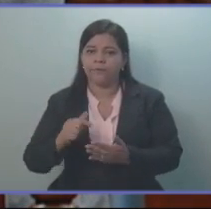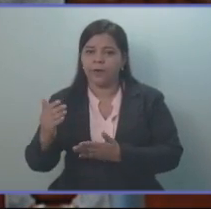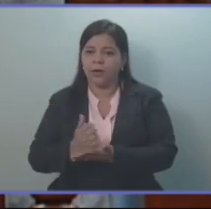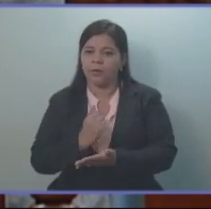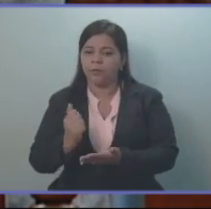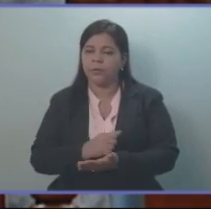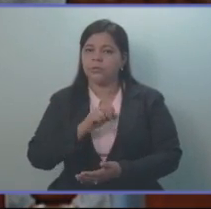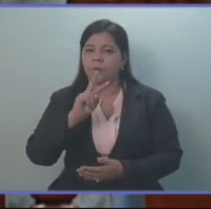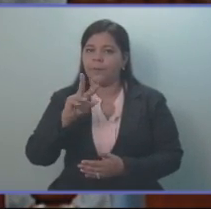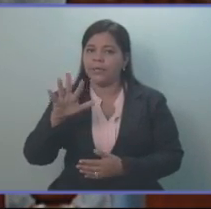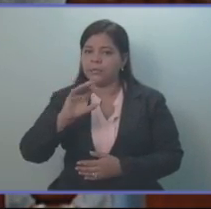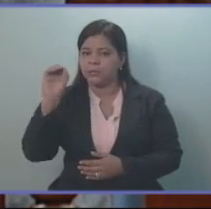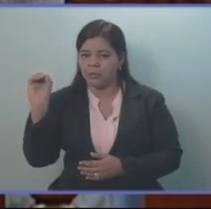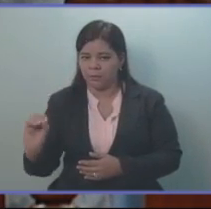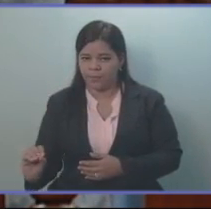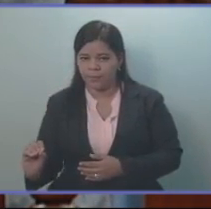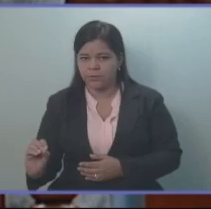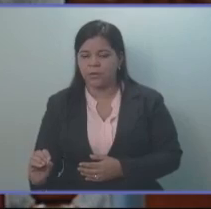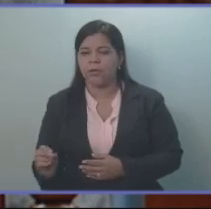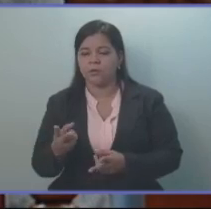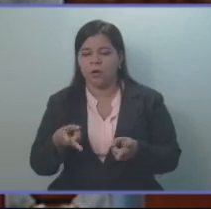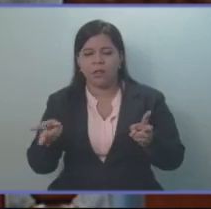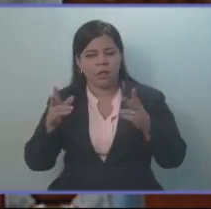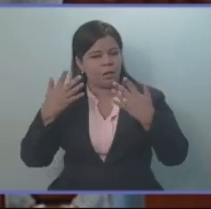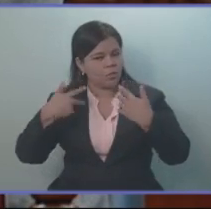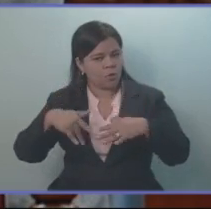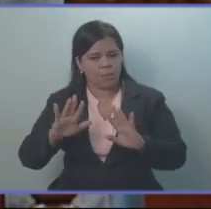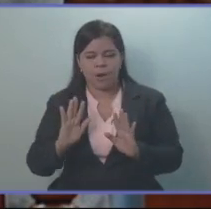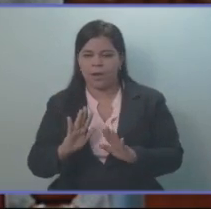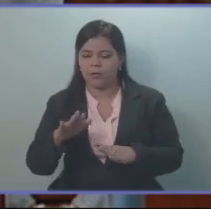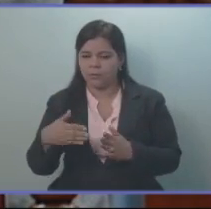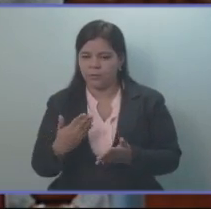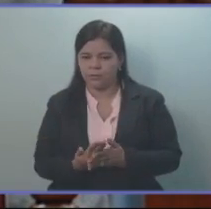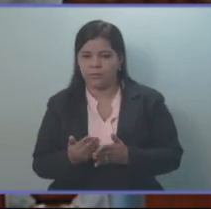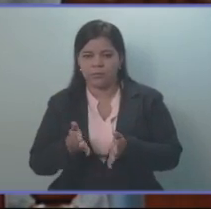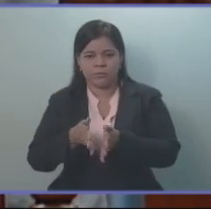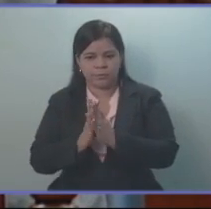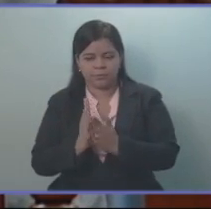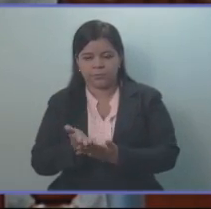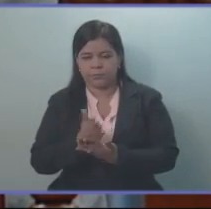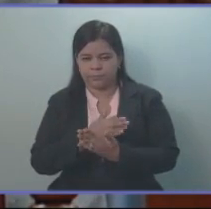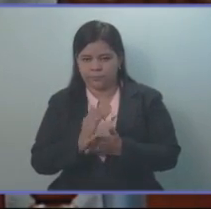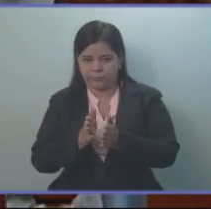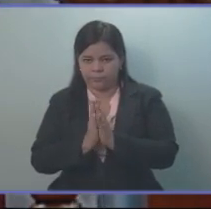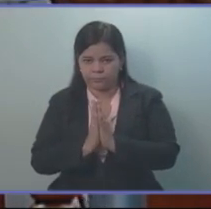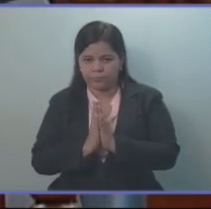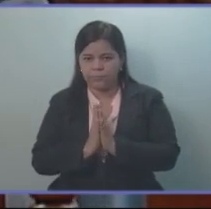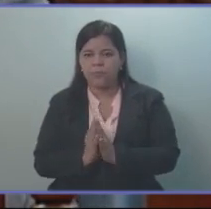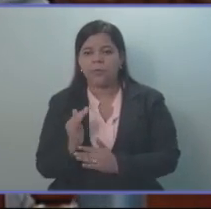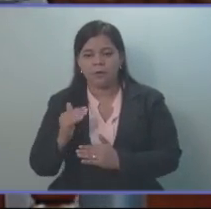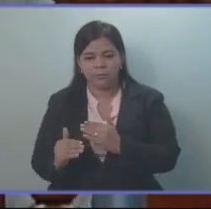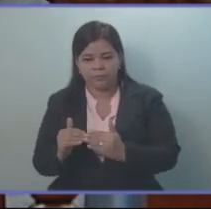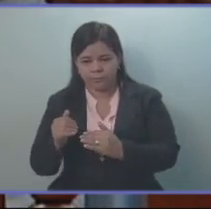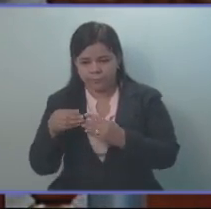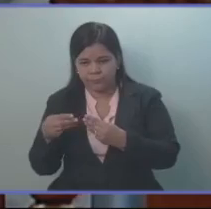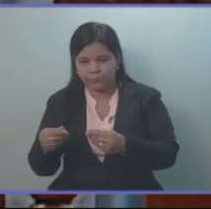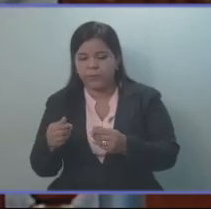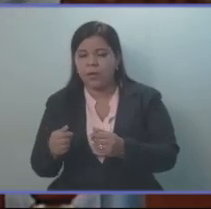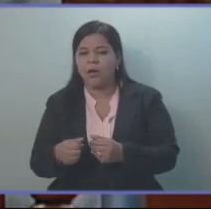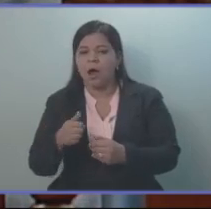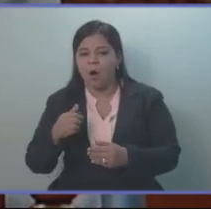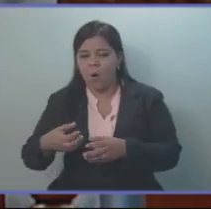al 25% del valor normal de las certificaciones solicitadas, que serán tramitadas por la